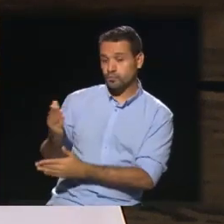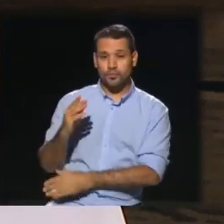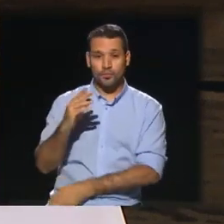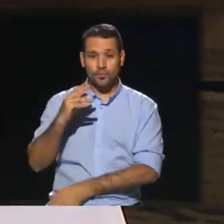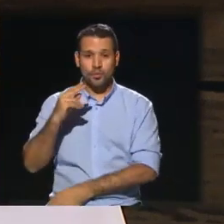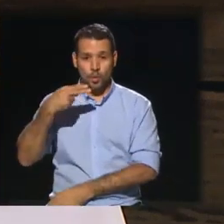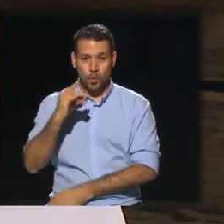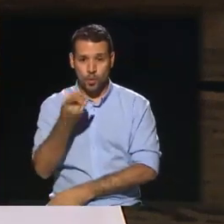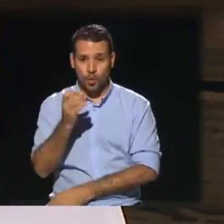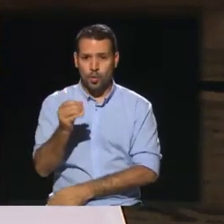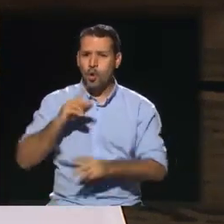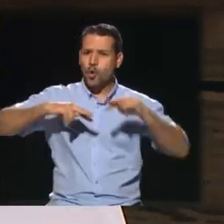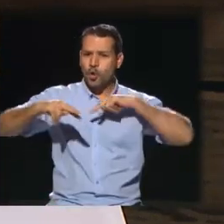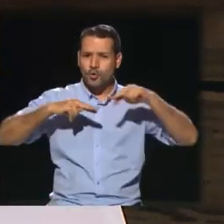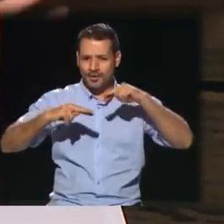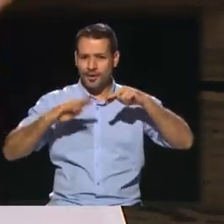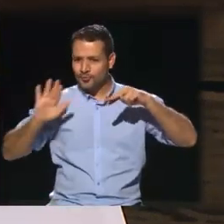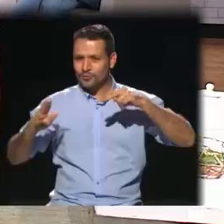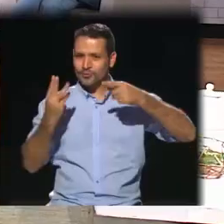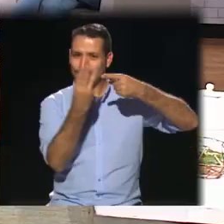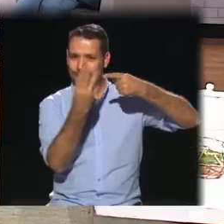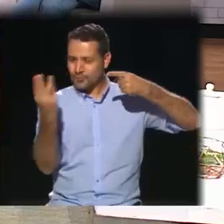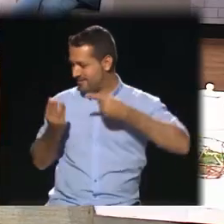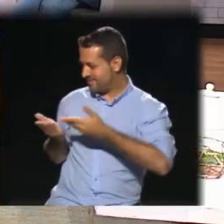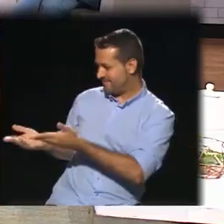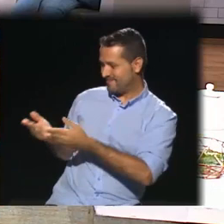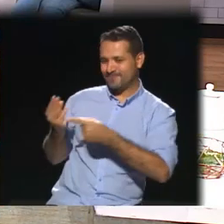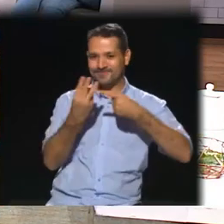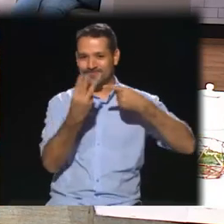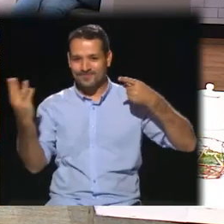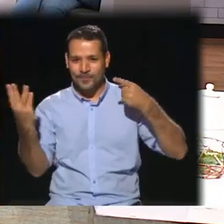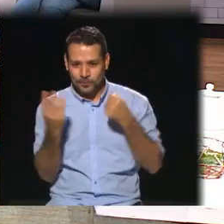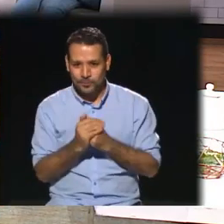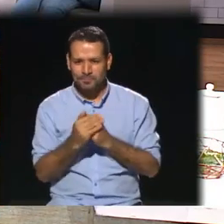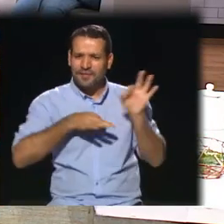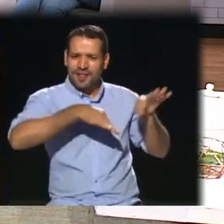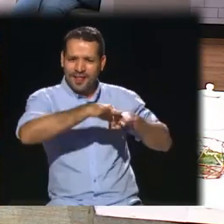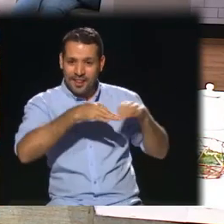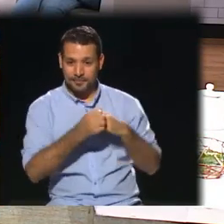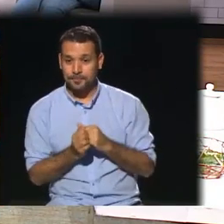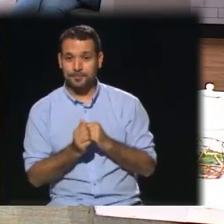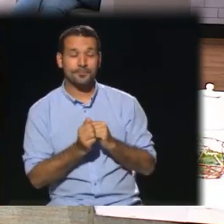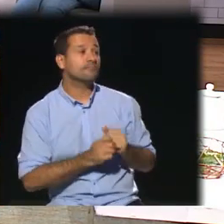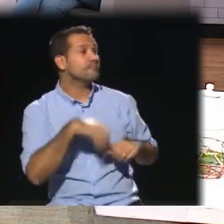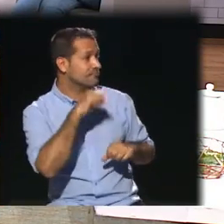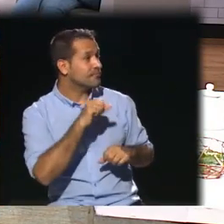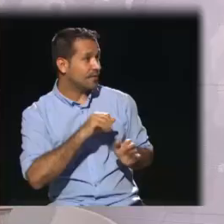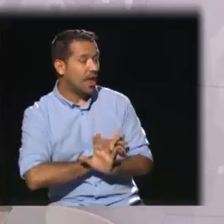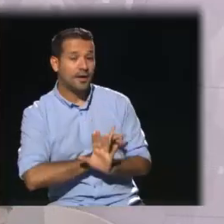de esa línea de la página web, entonces... Bueno, no, inicialmente esto, como lo